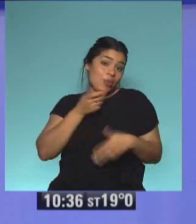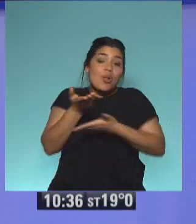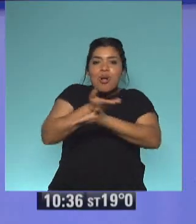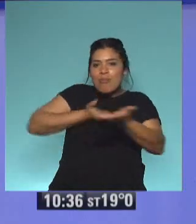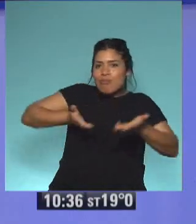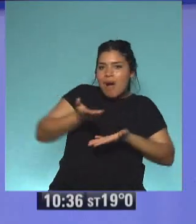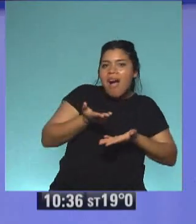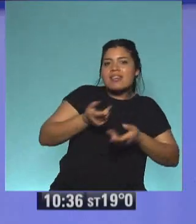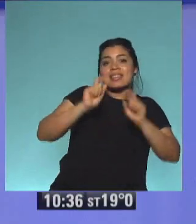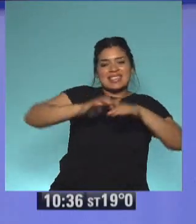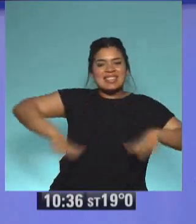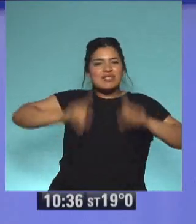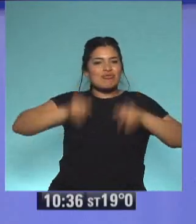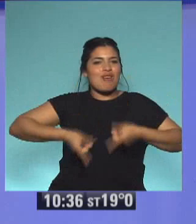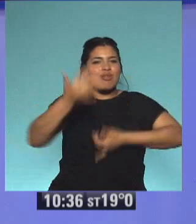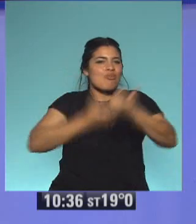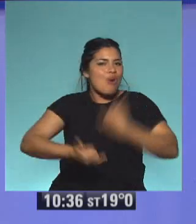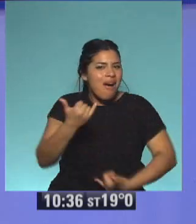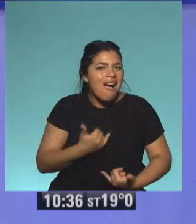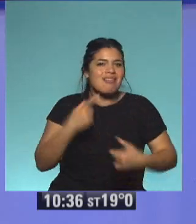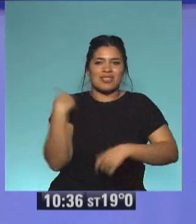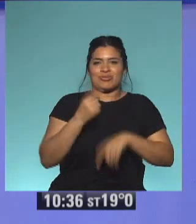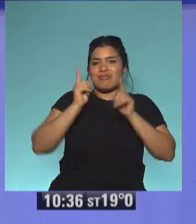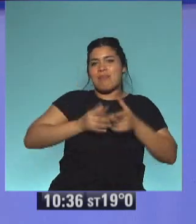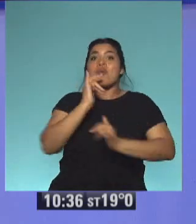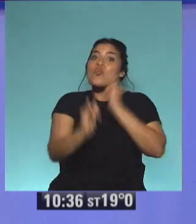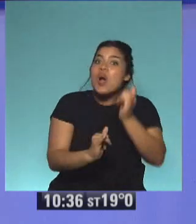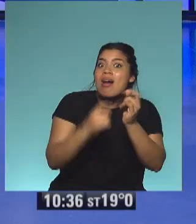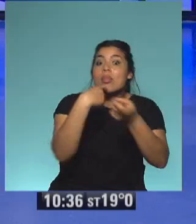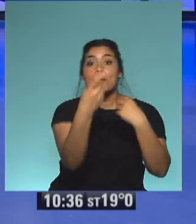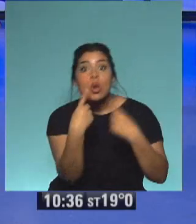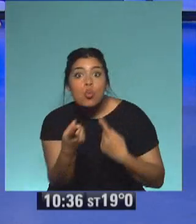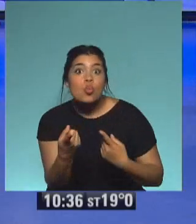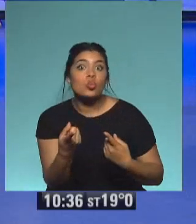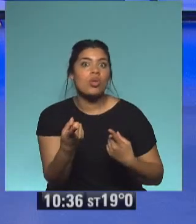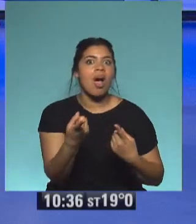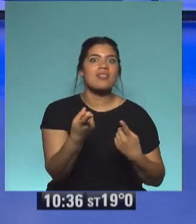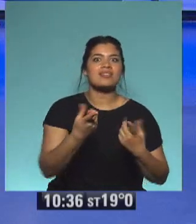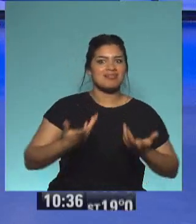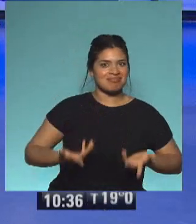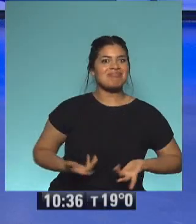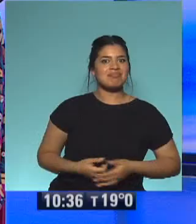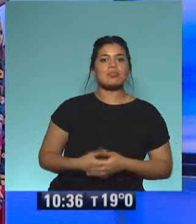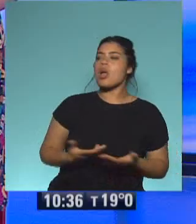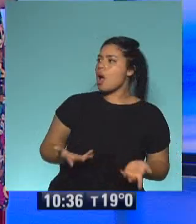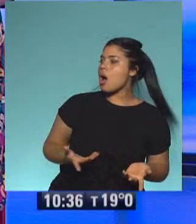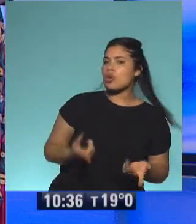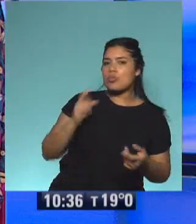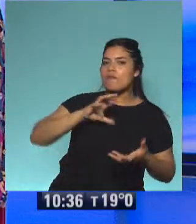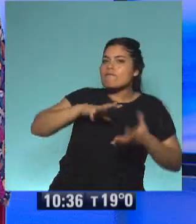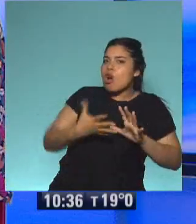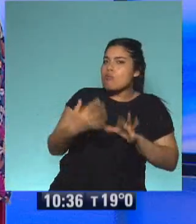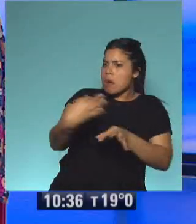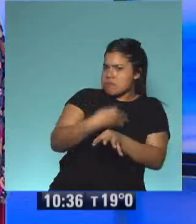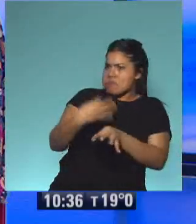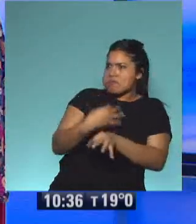conocimiento, los chicos nos cuentan cosas, nosotros les contamos algunas otras, hacemos preguntas que invitan a conocer, ¿no? Claro, también es una manera de enseñar, ¿no?